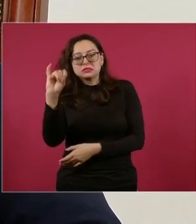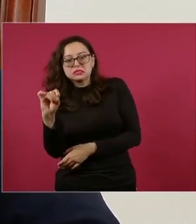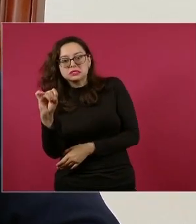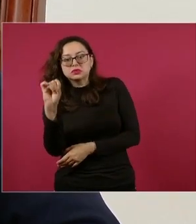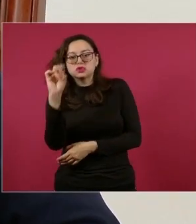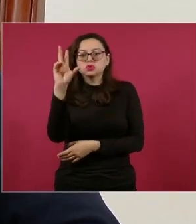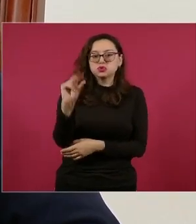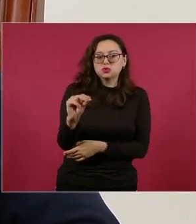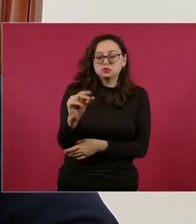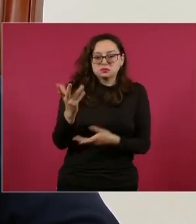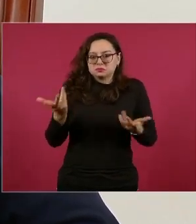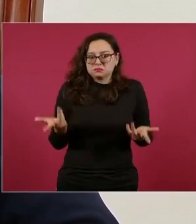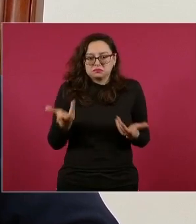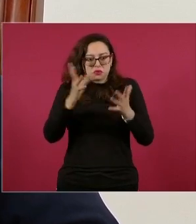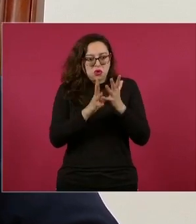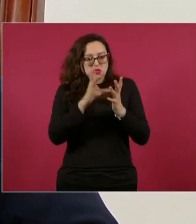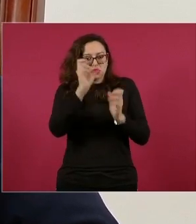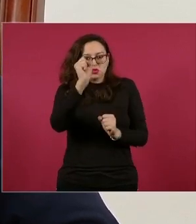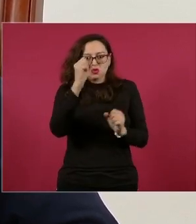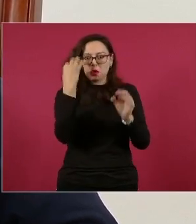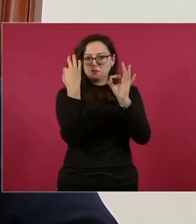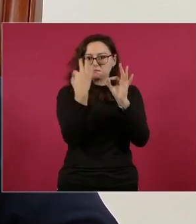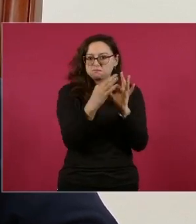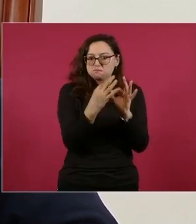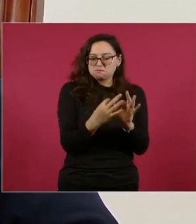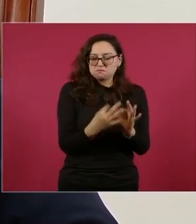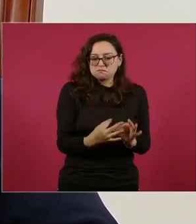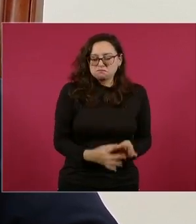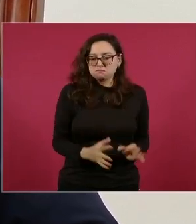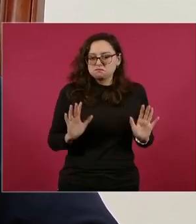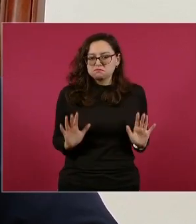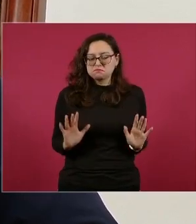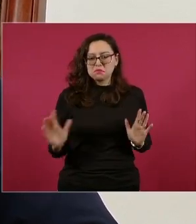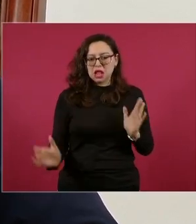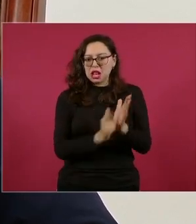dónde está lo inconstitucional, dónde está lo ilegal.